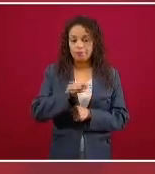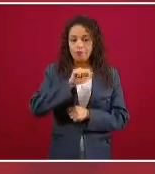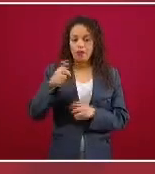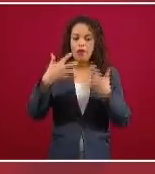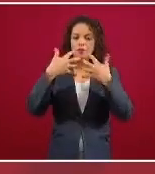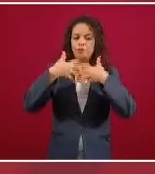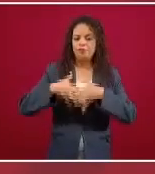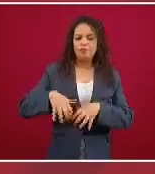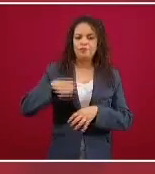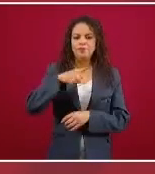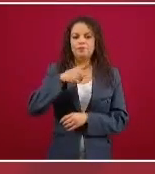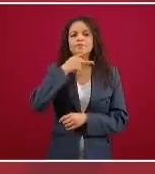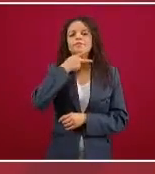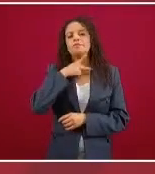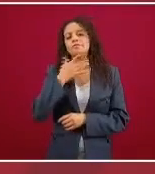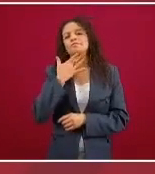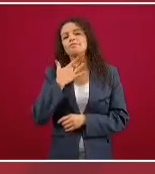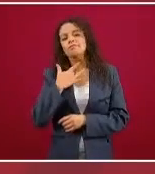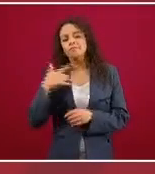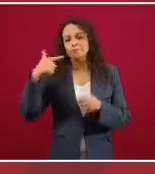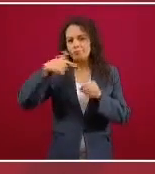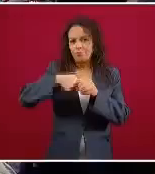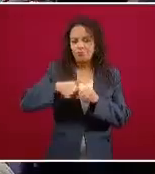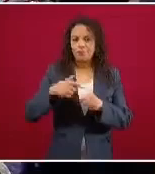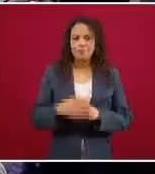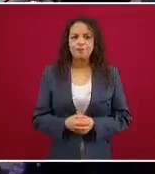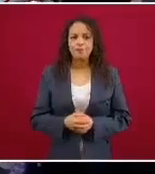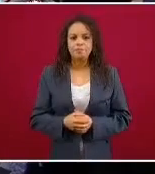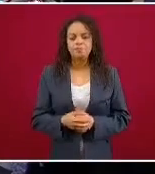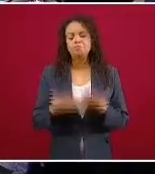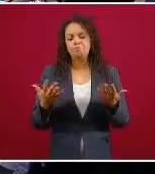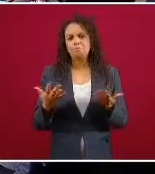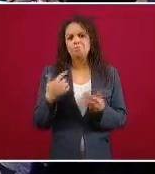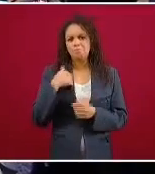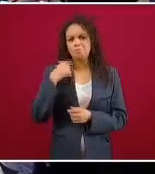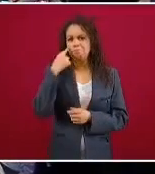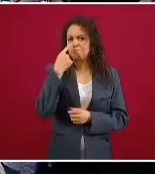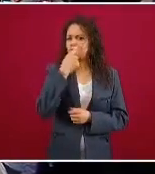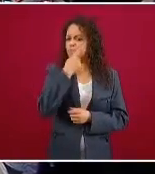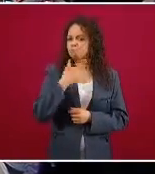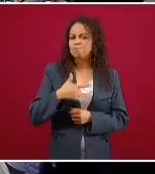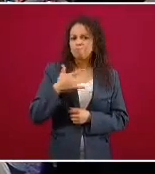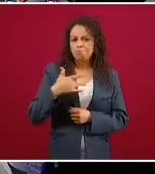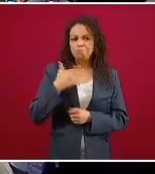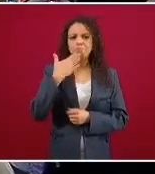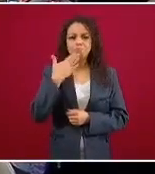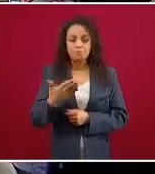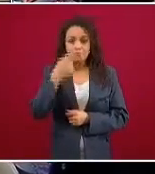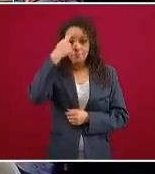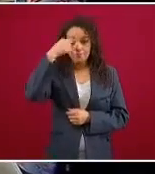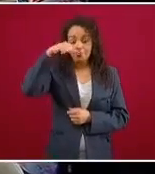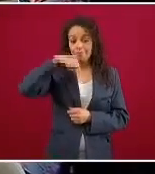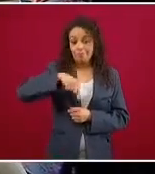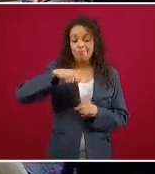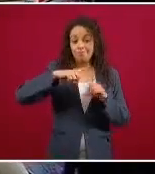petróleo, que consideramos fue favorable para México